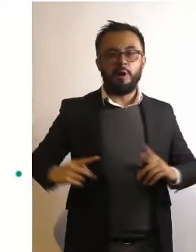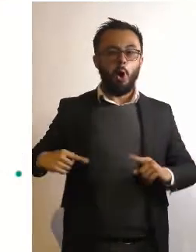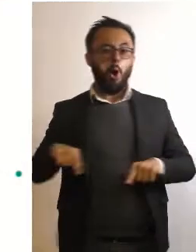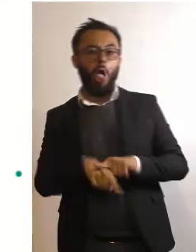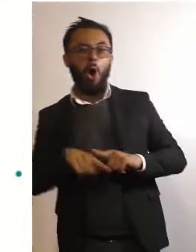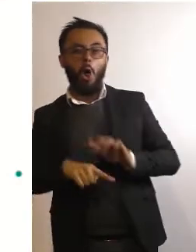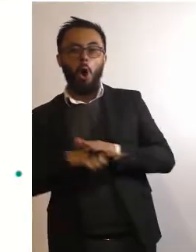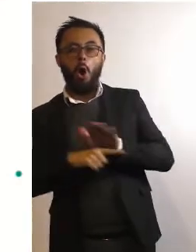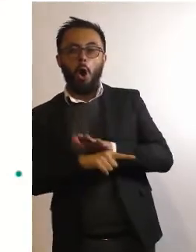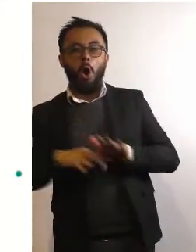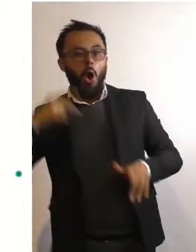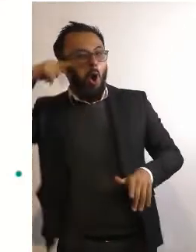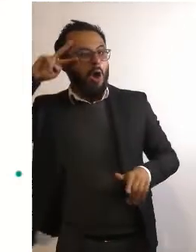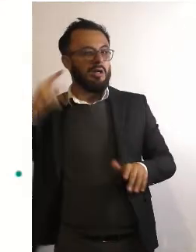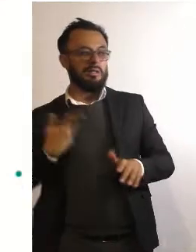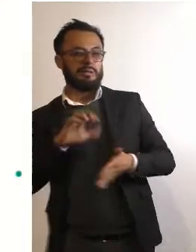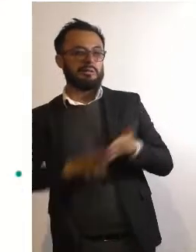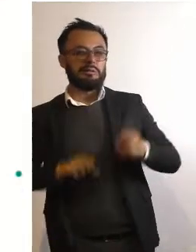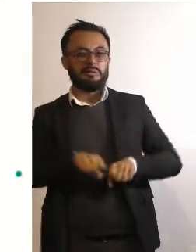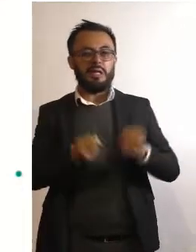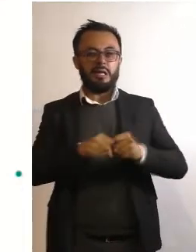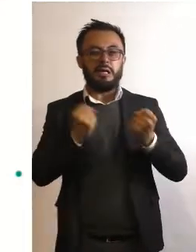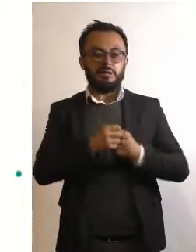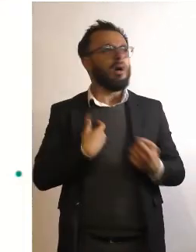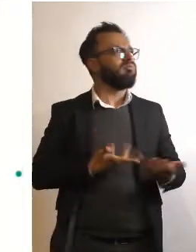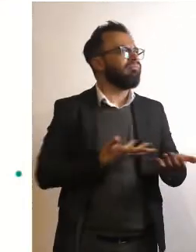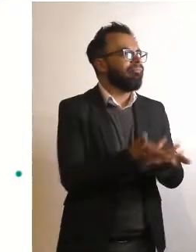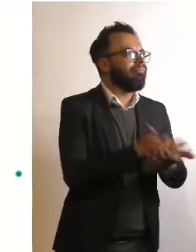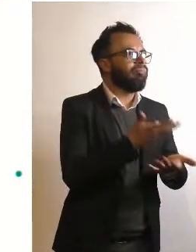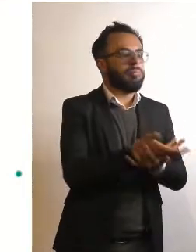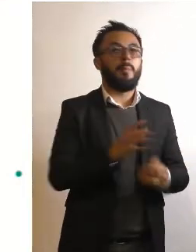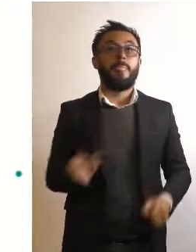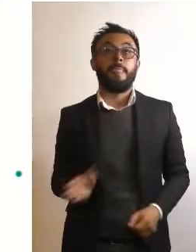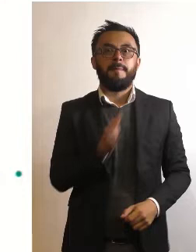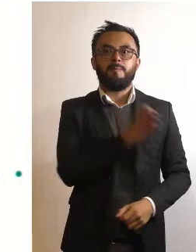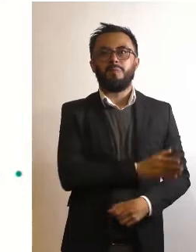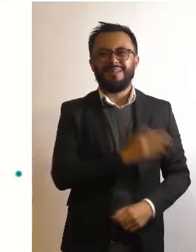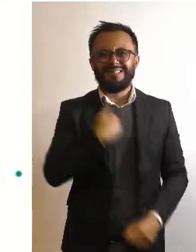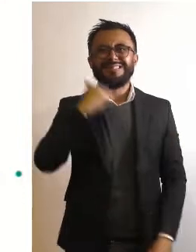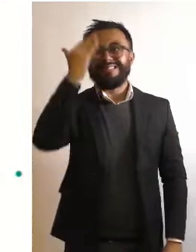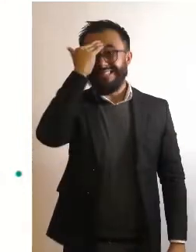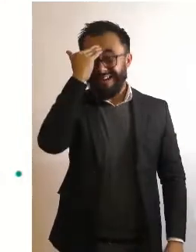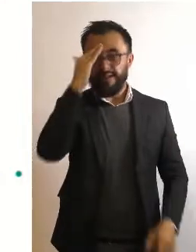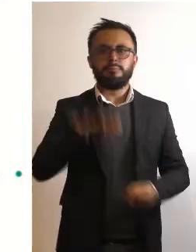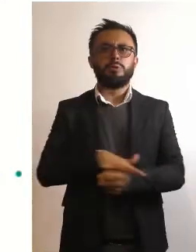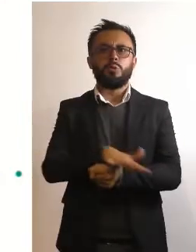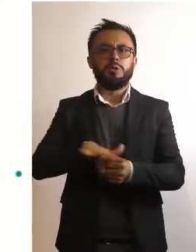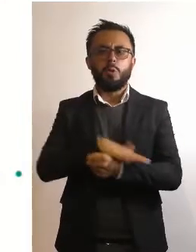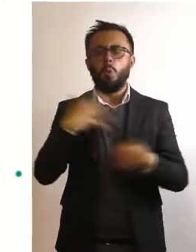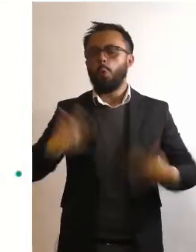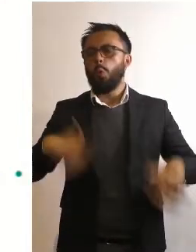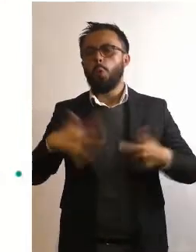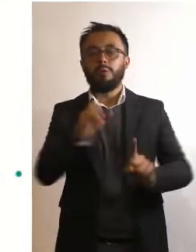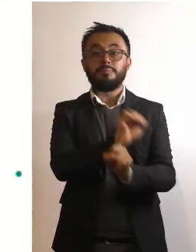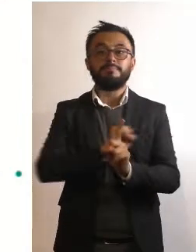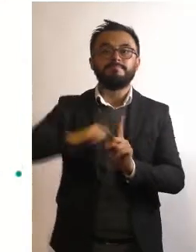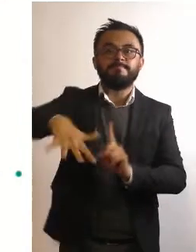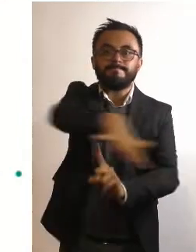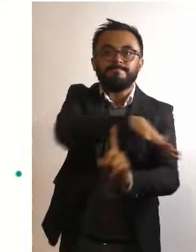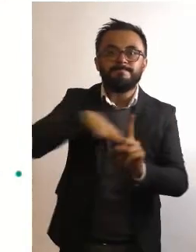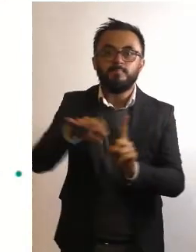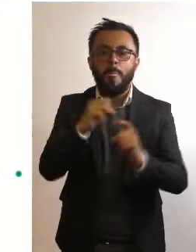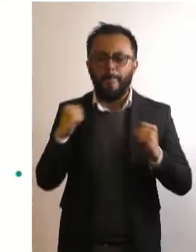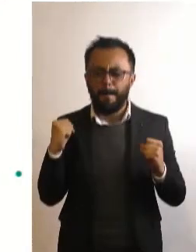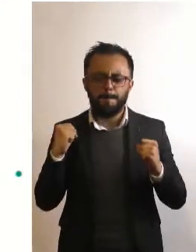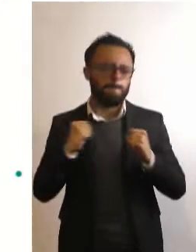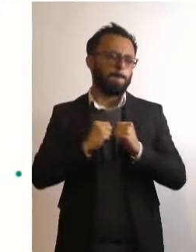Tuvimos también una situación bastante compleja, un estallido social, en donde nuestros